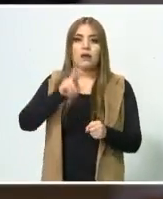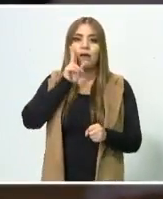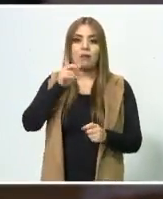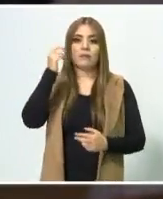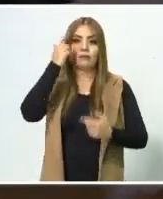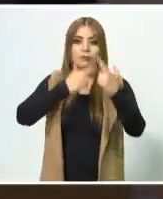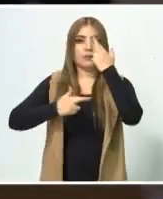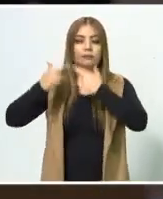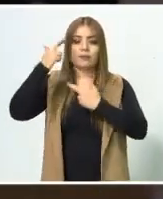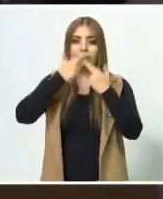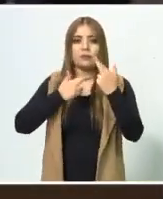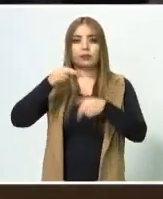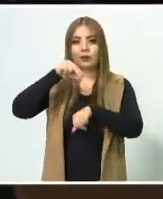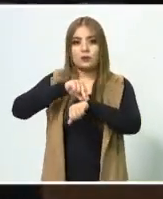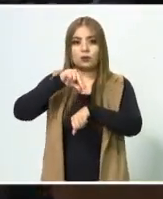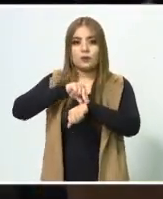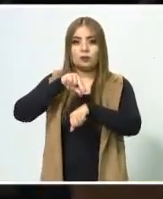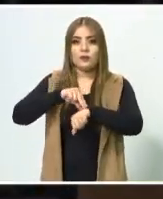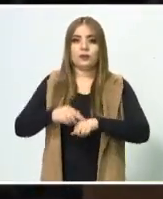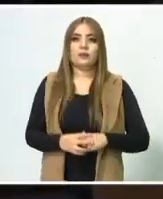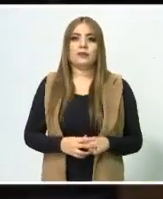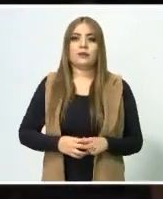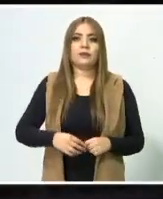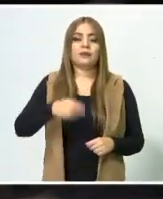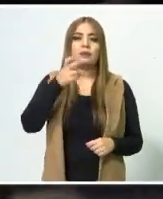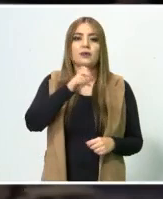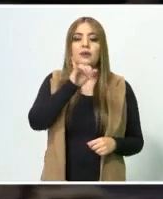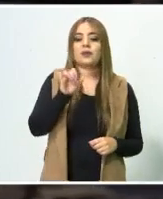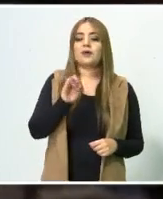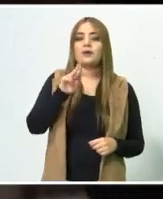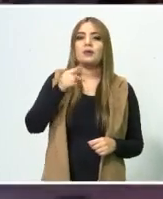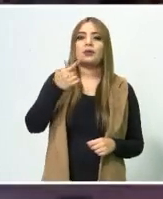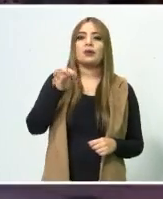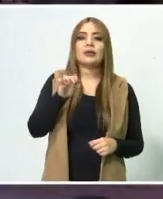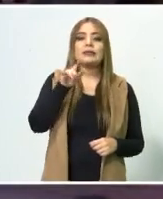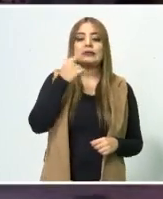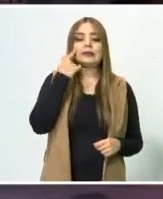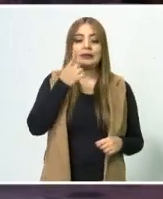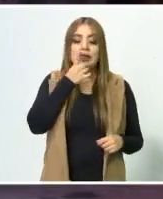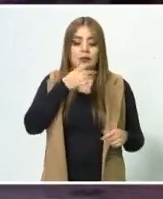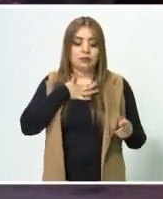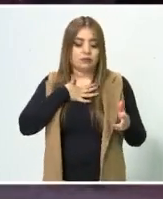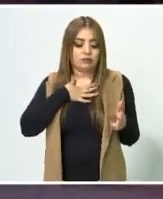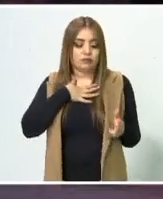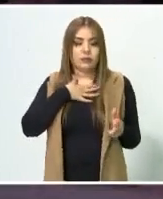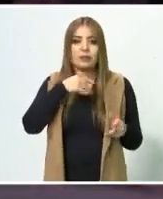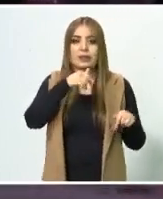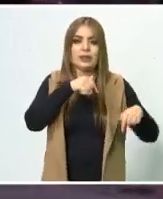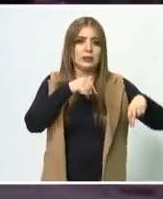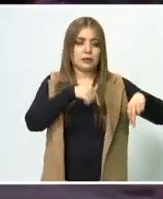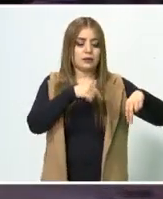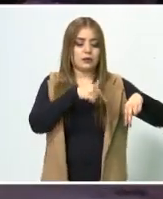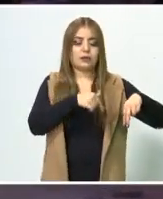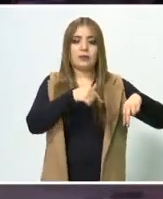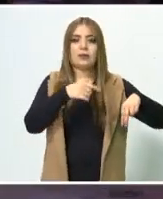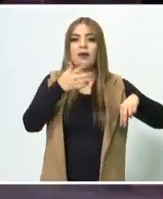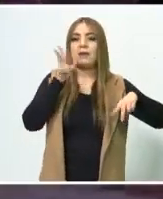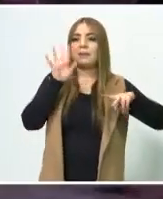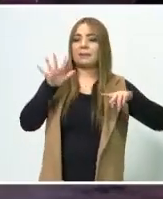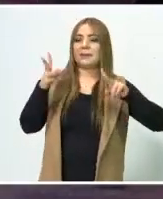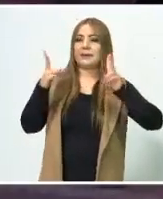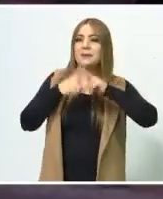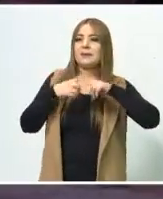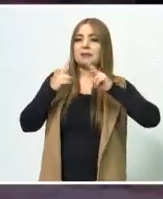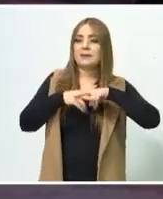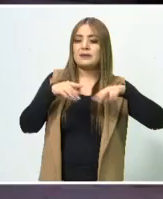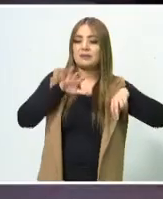atención médica. Según testigos de los hechos, Jorge Alberto se encontraba en la avenida Morelos discutiendo con otro hombre y una joven mujer. Por